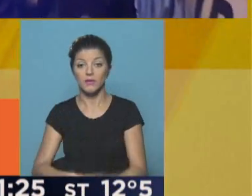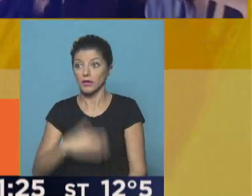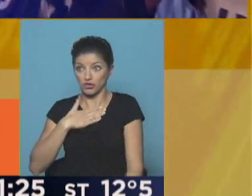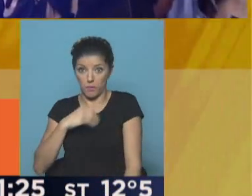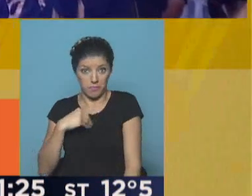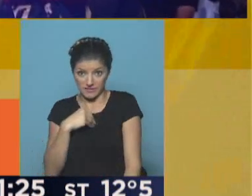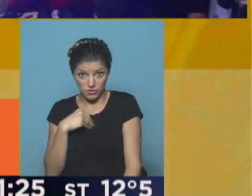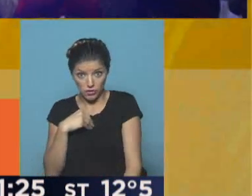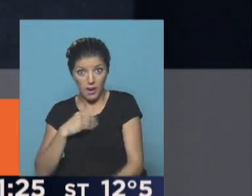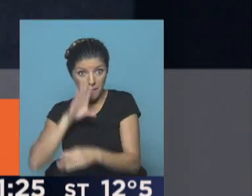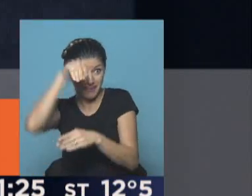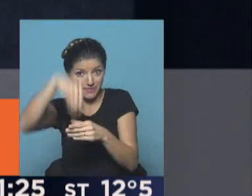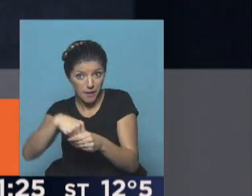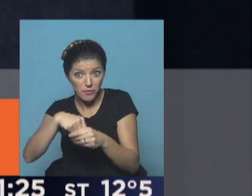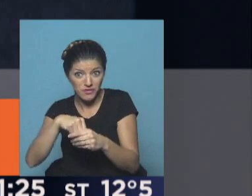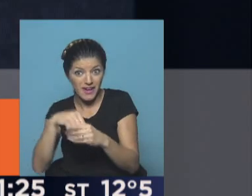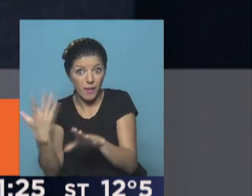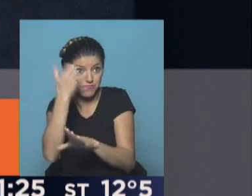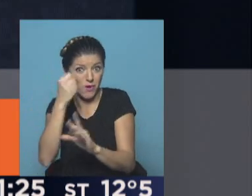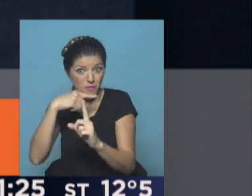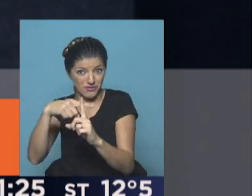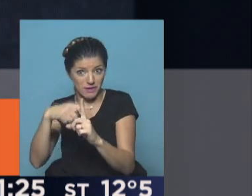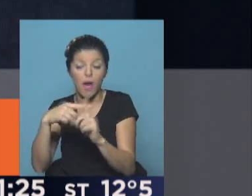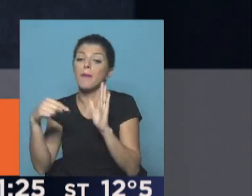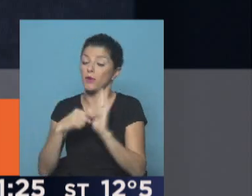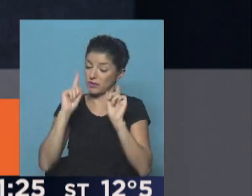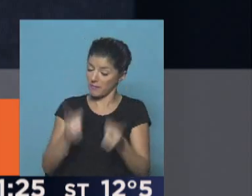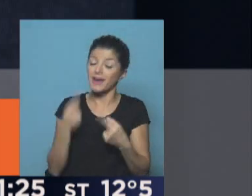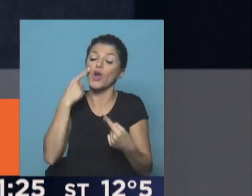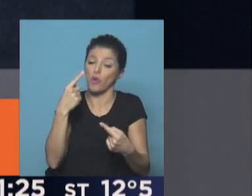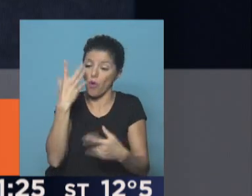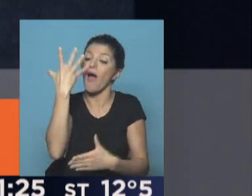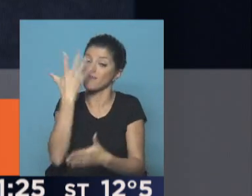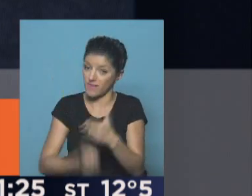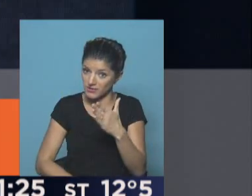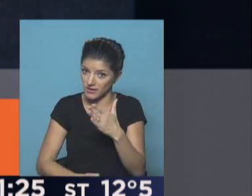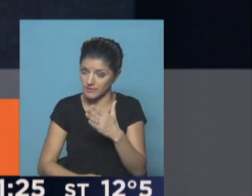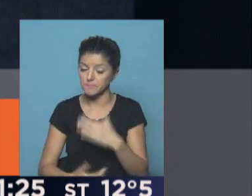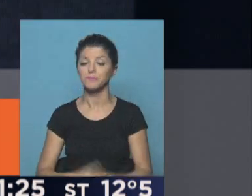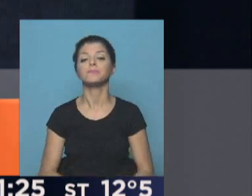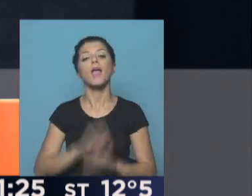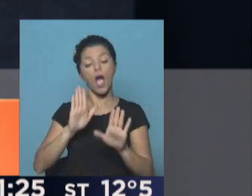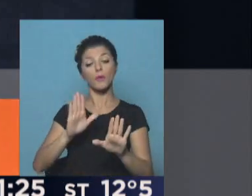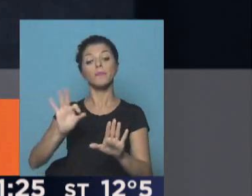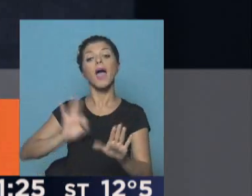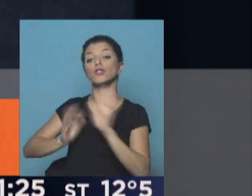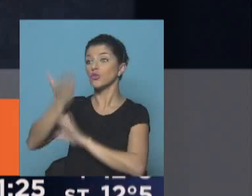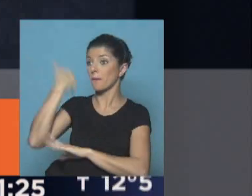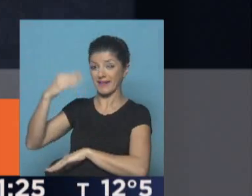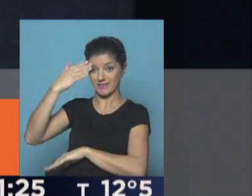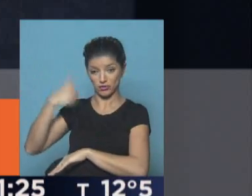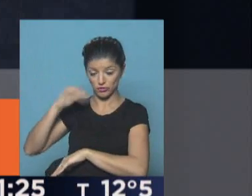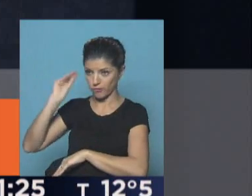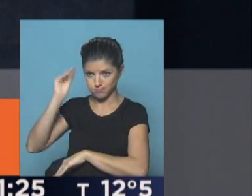parte de esos aciertos y también me hago cargo los errores ahora me parece que la derrota del 2015 nos obligaba a un